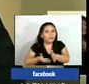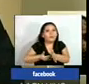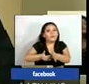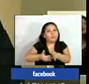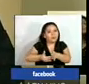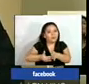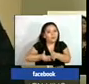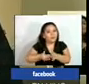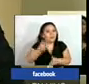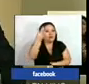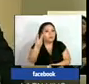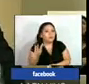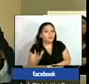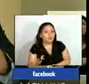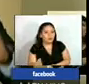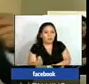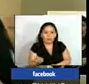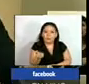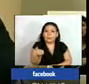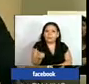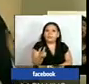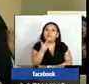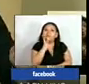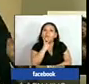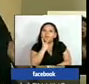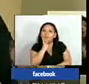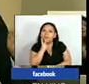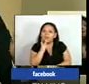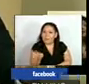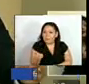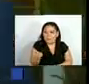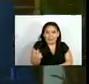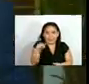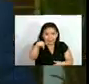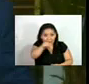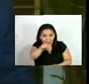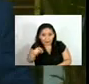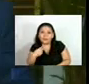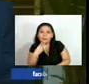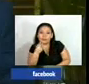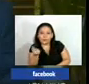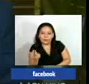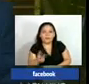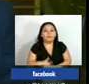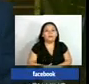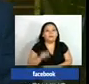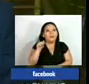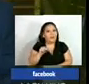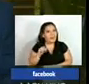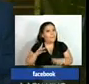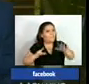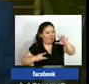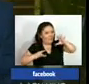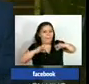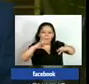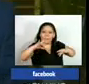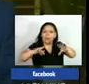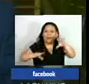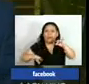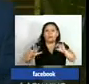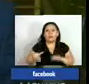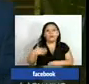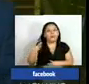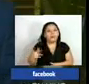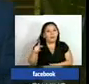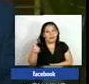a partir de este día viernes, el viernes de esta semana. Y es que los casos van incrementando. Para la